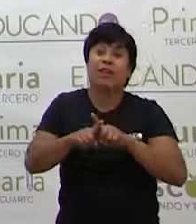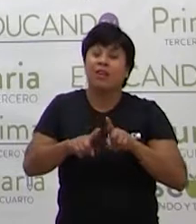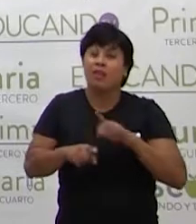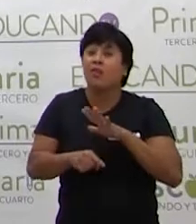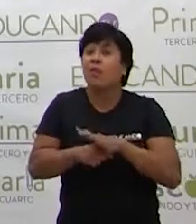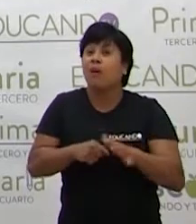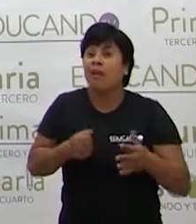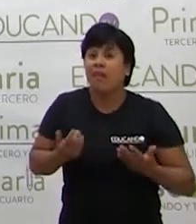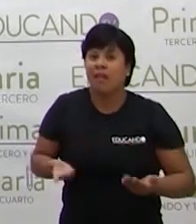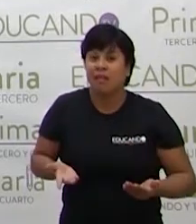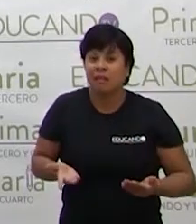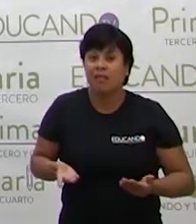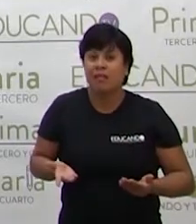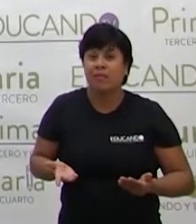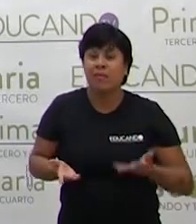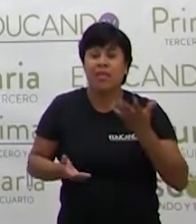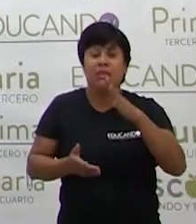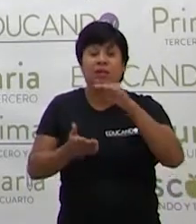sería?